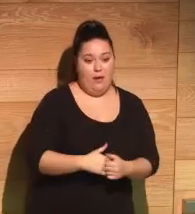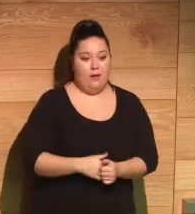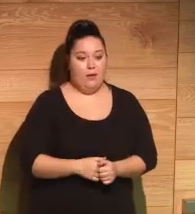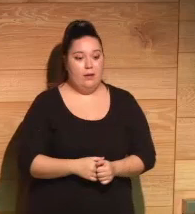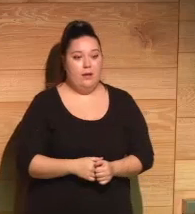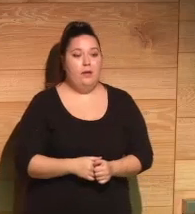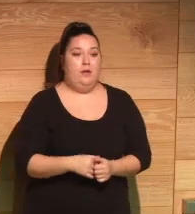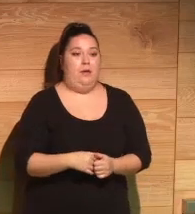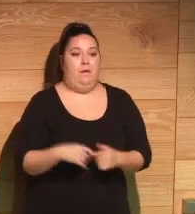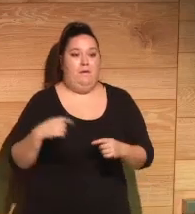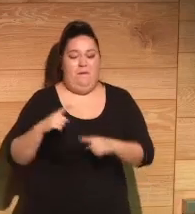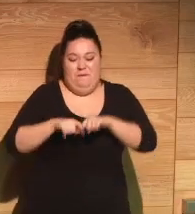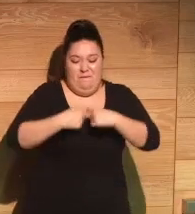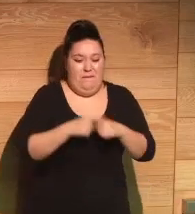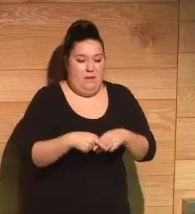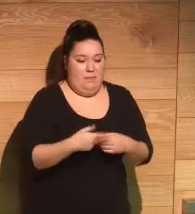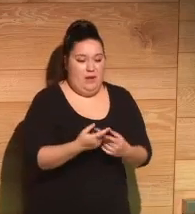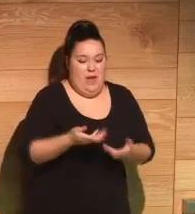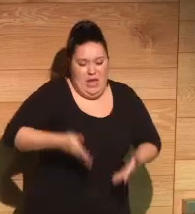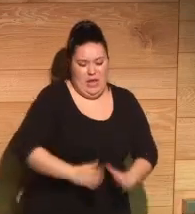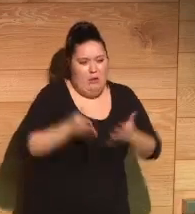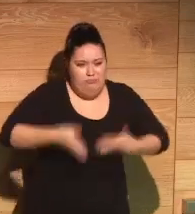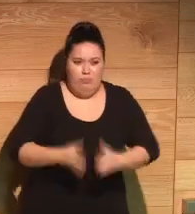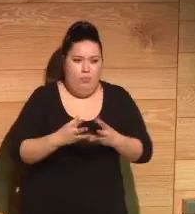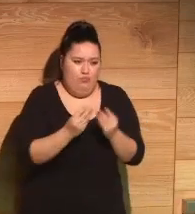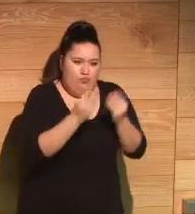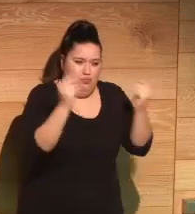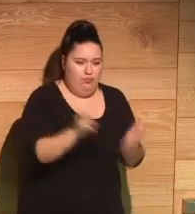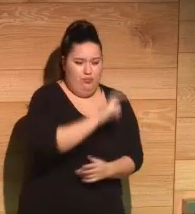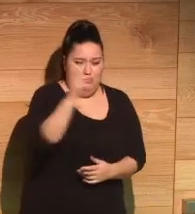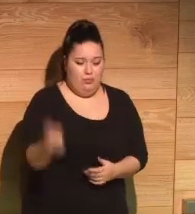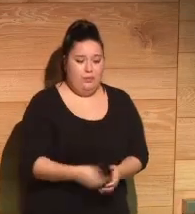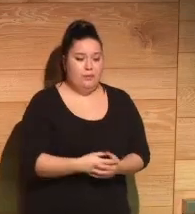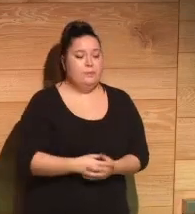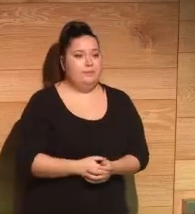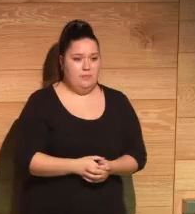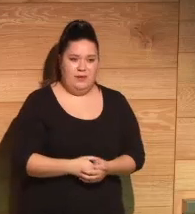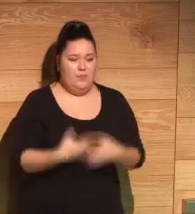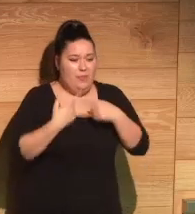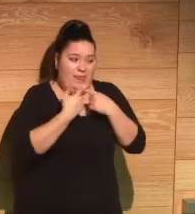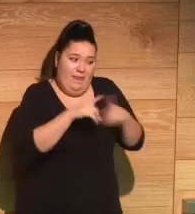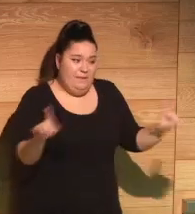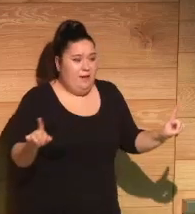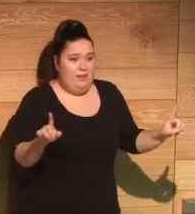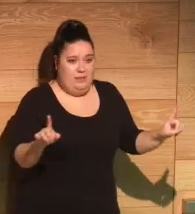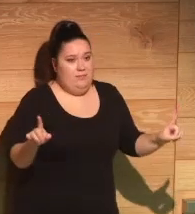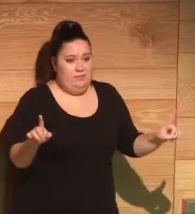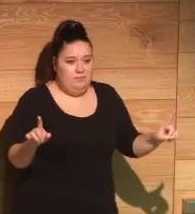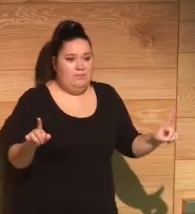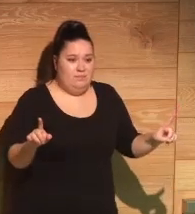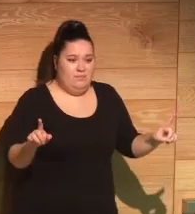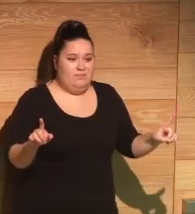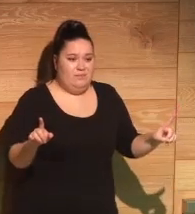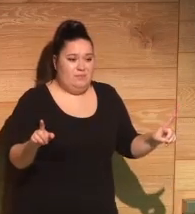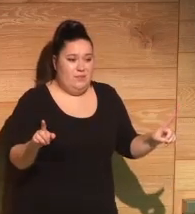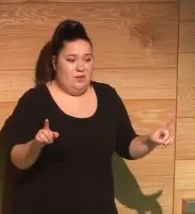familias numerosas, una generación que me parece muy distinta, que no podría en ningún